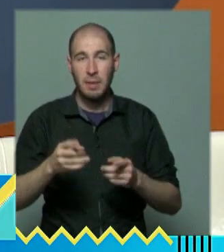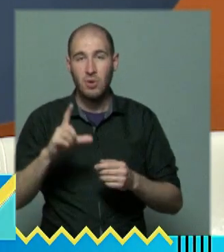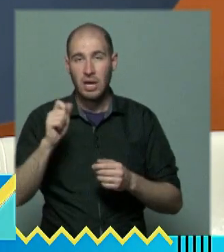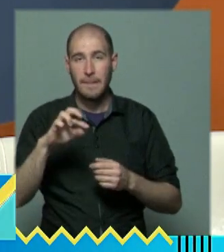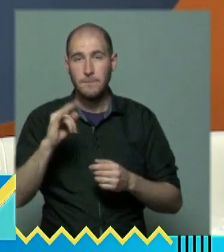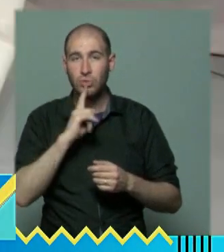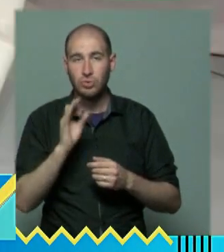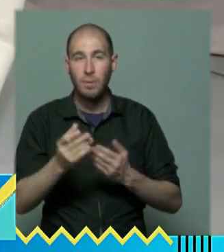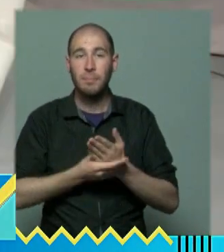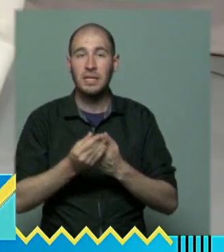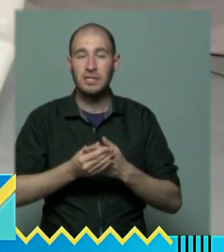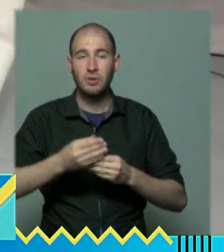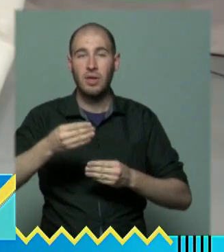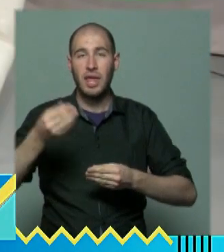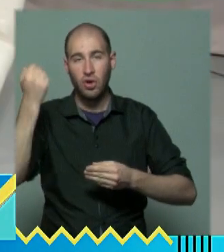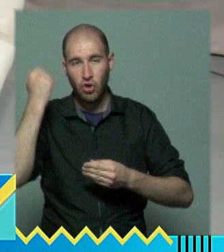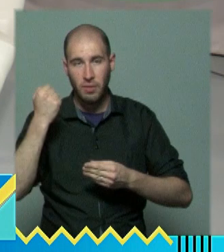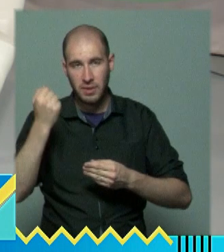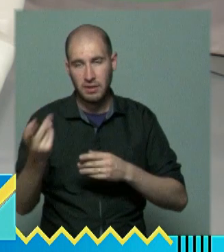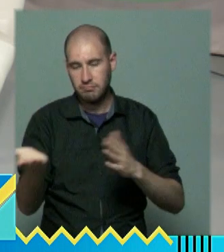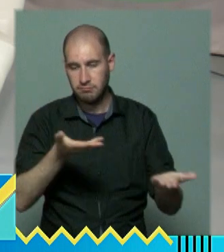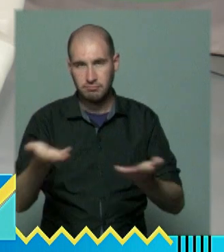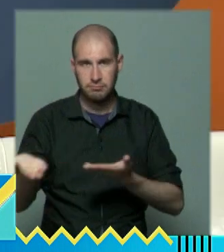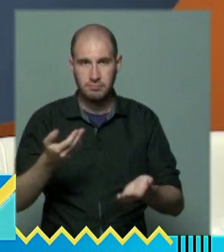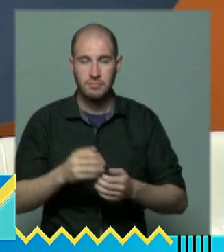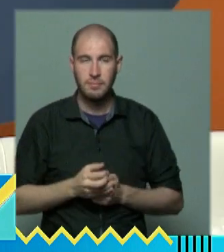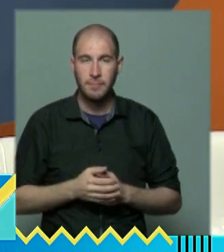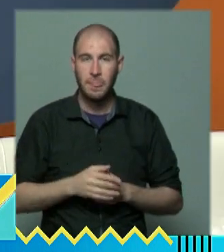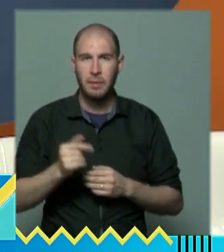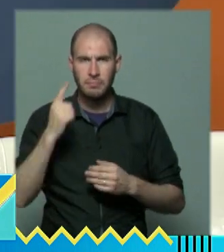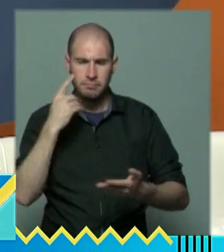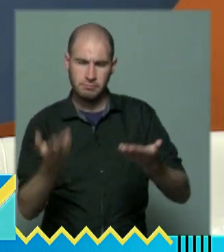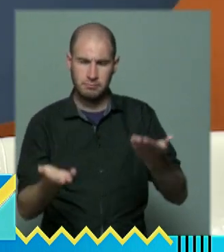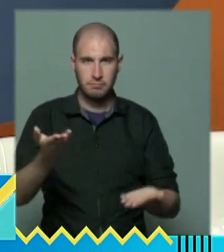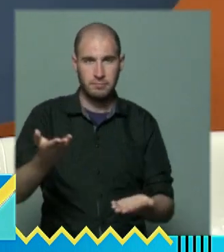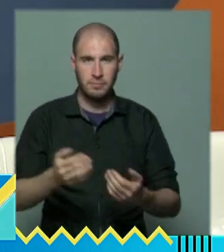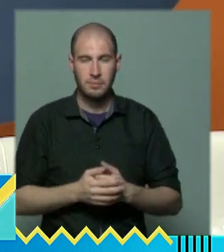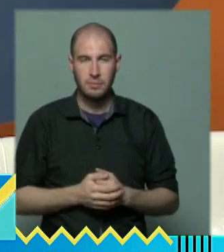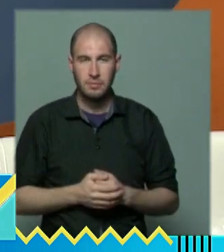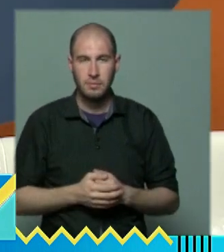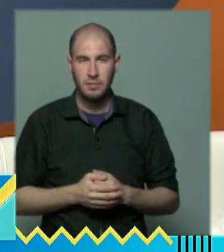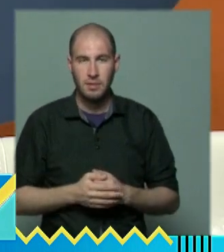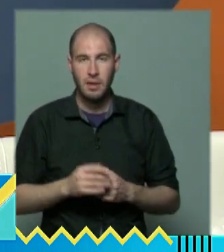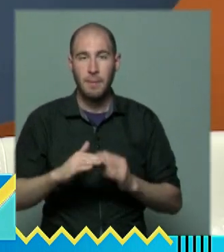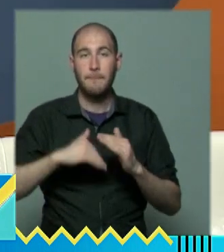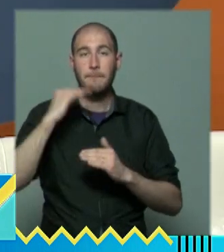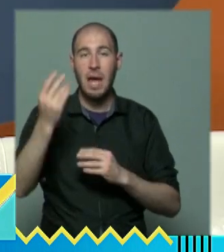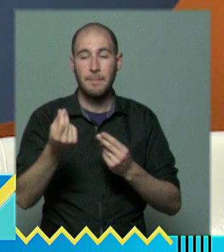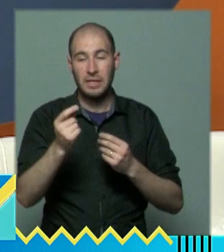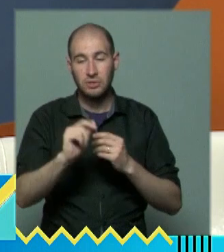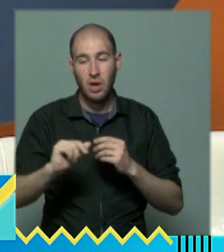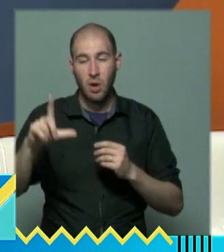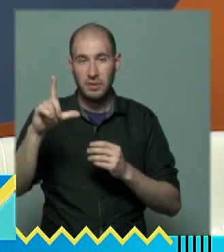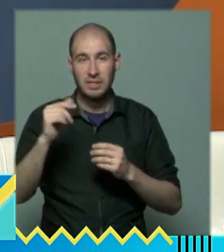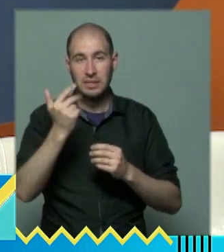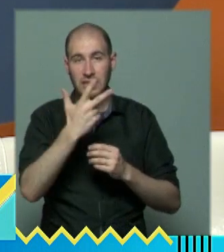Caputo, el ministro de Economía o viceversa, vos observás que hay se pondera una inflación